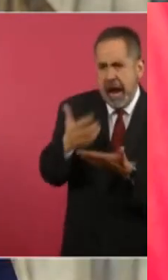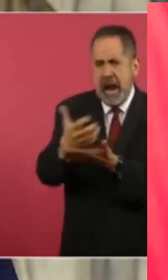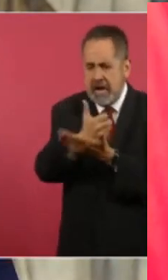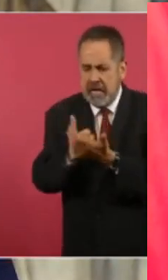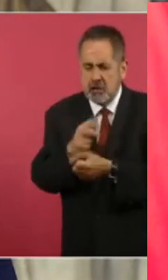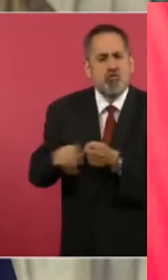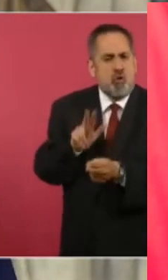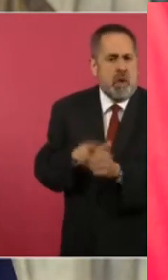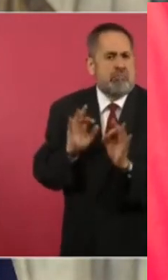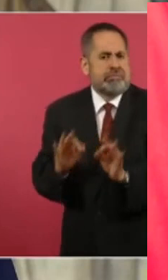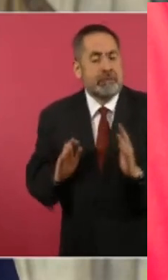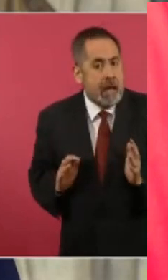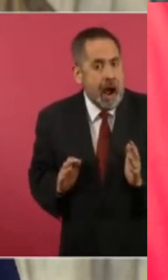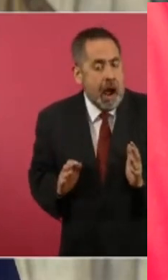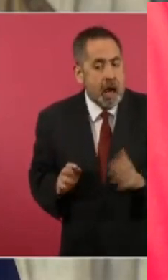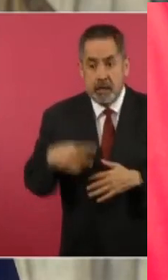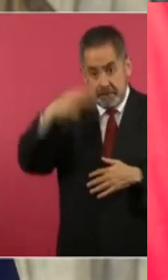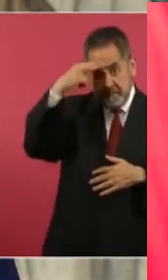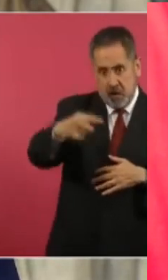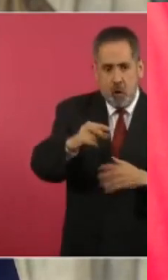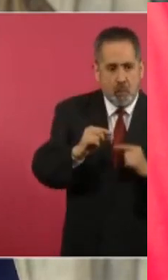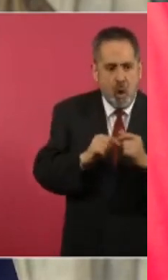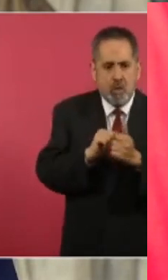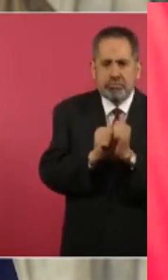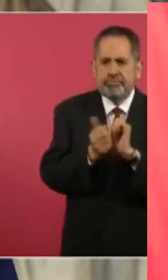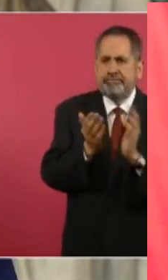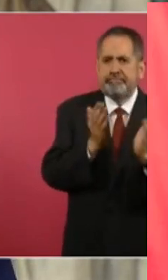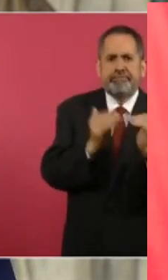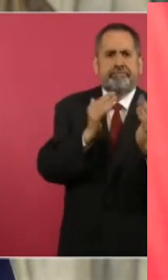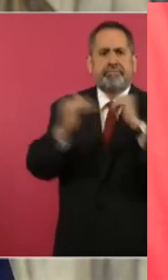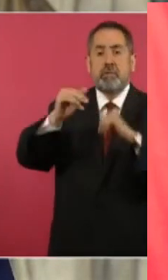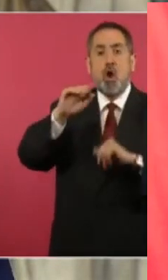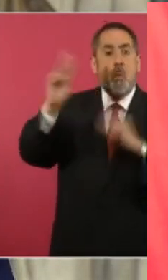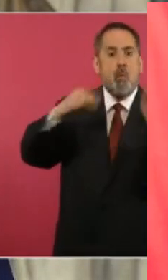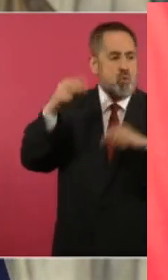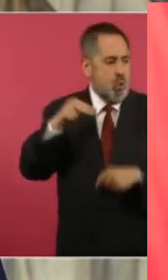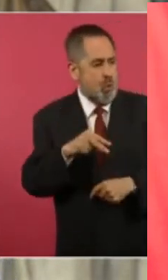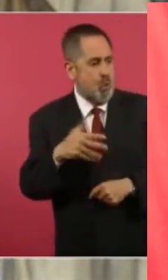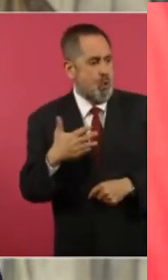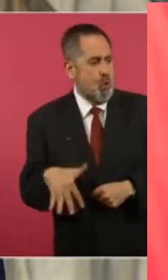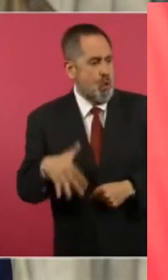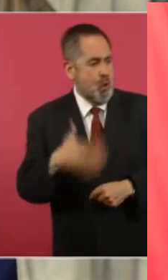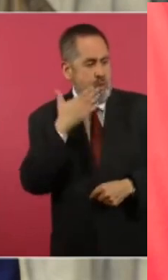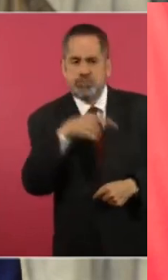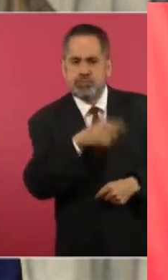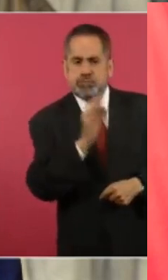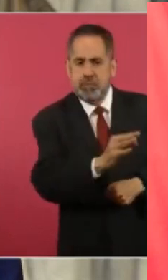México está recuperando su prestigio en el mundo. El Estado dejó de